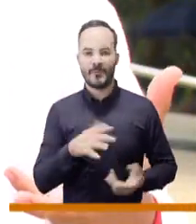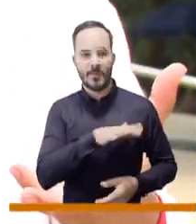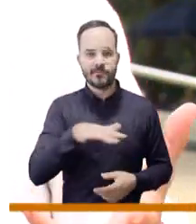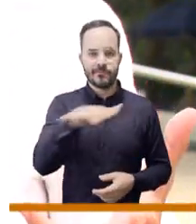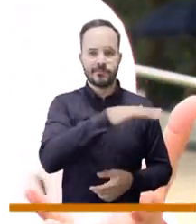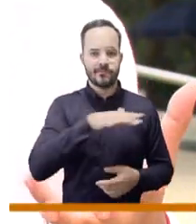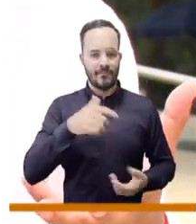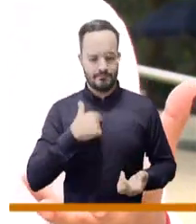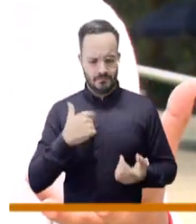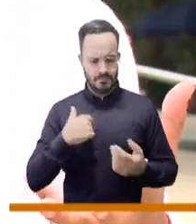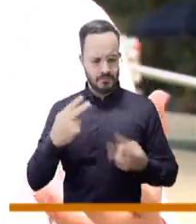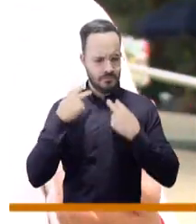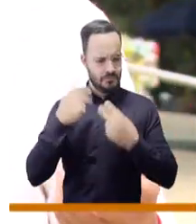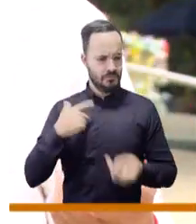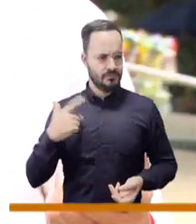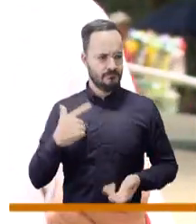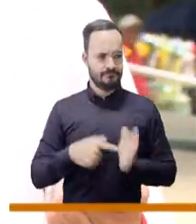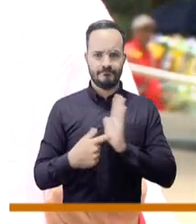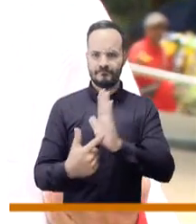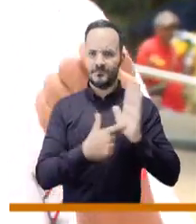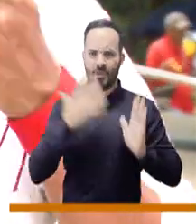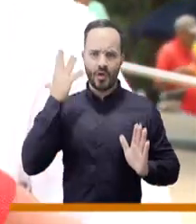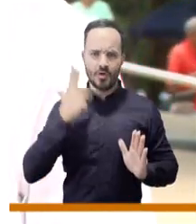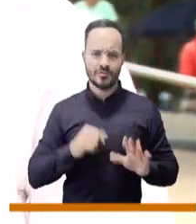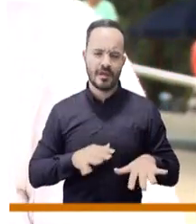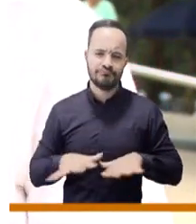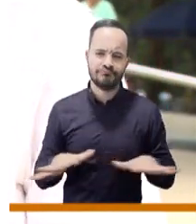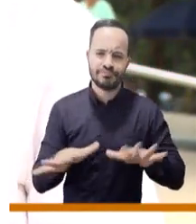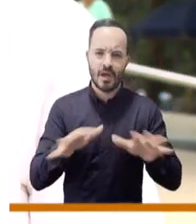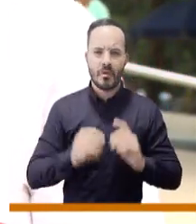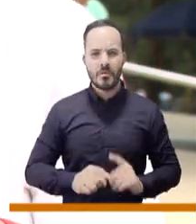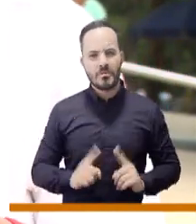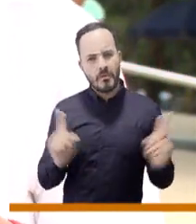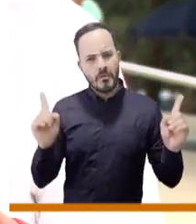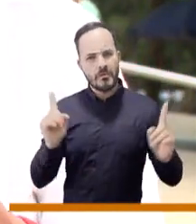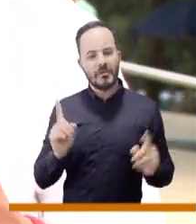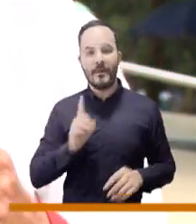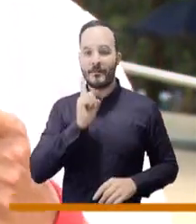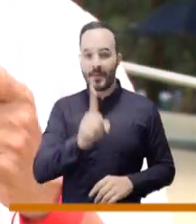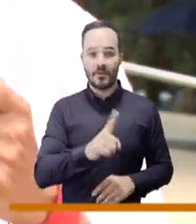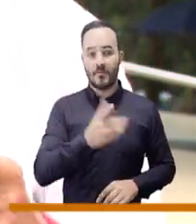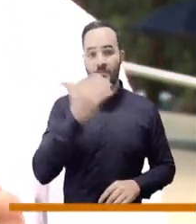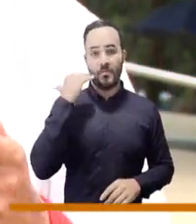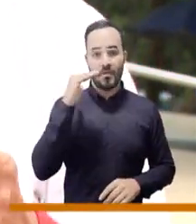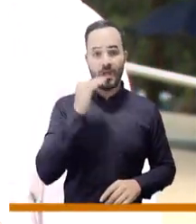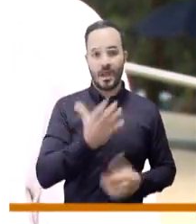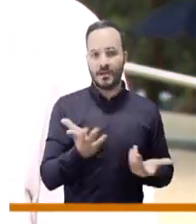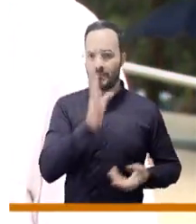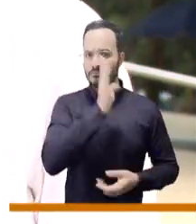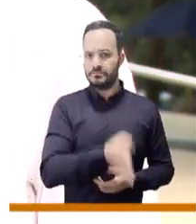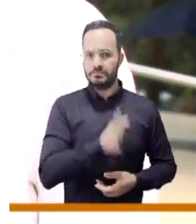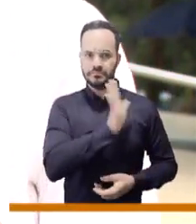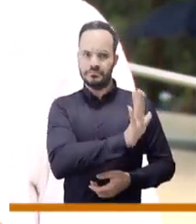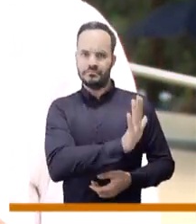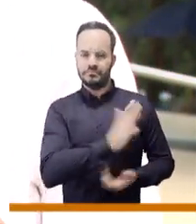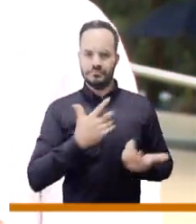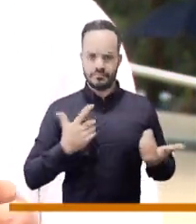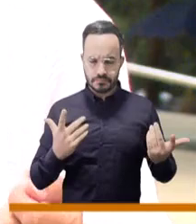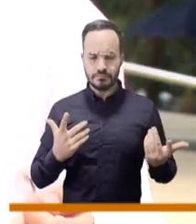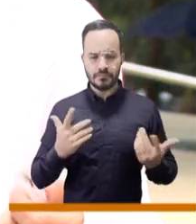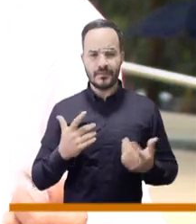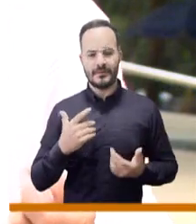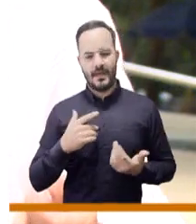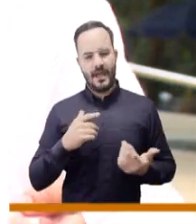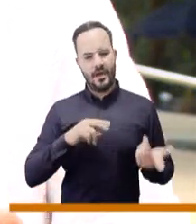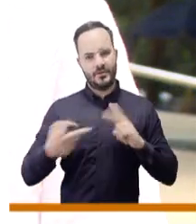estructuralmente me habita, pero no es lo mismo que una mujer cisgénero heterosexual ocupe una curul en el consejo a